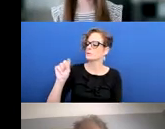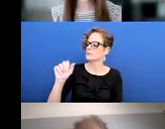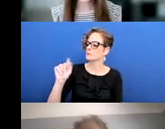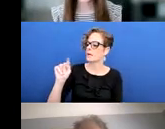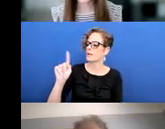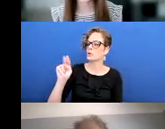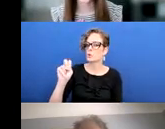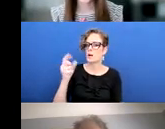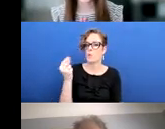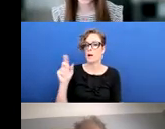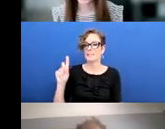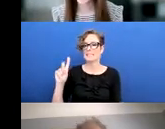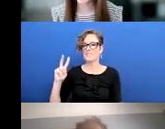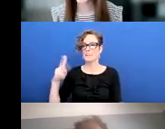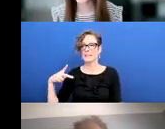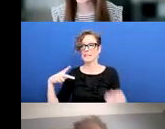y